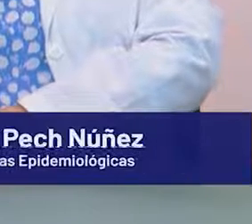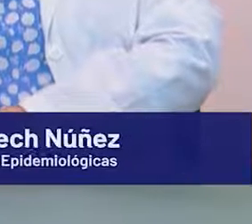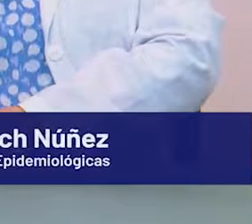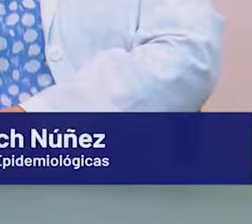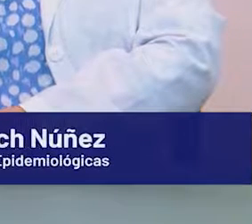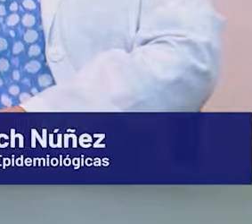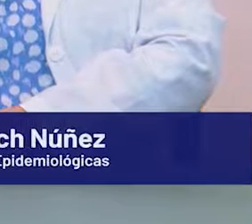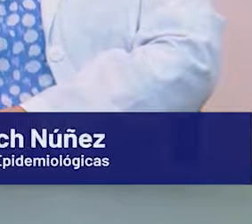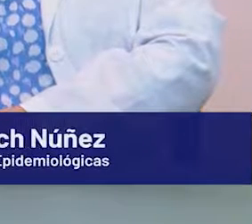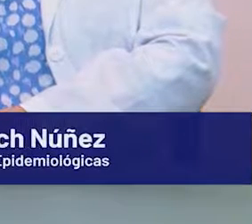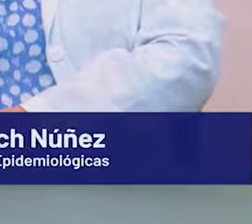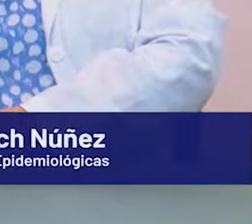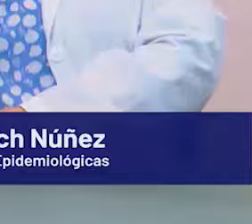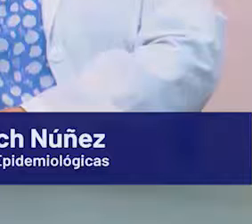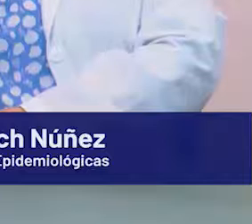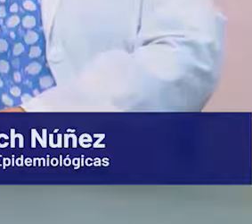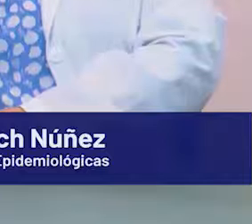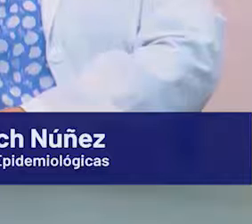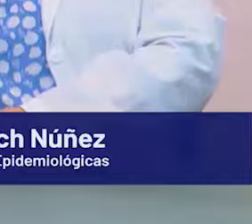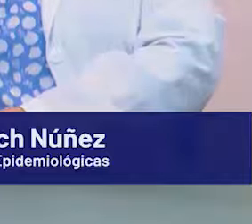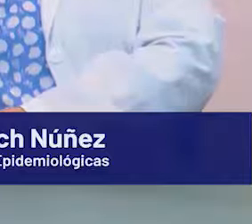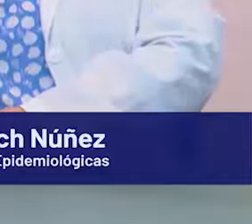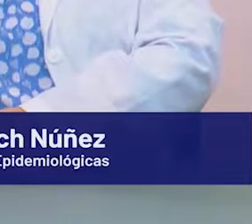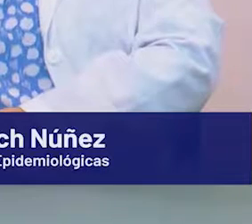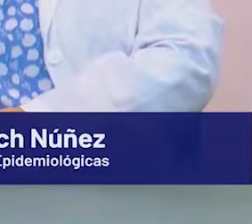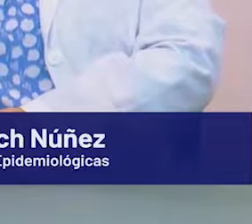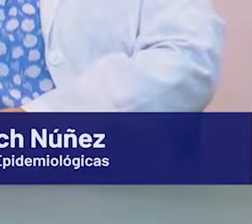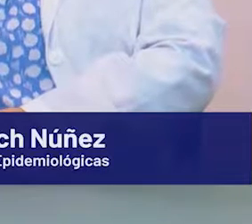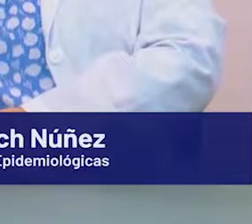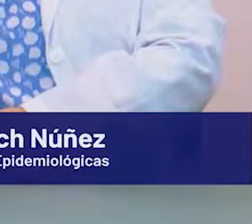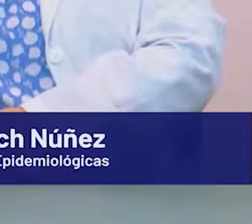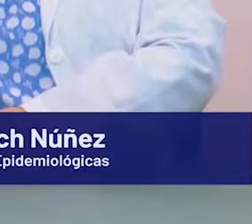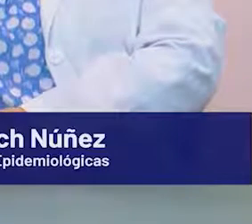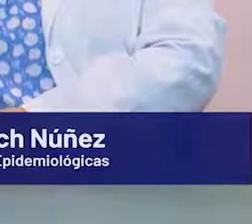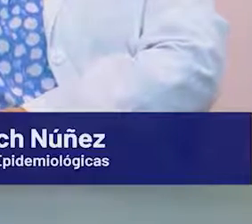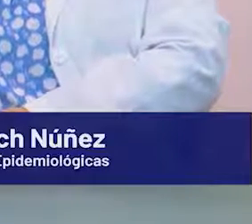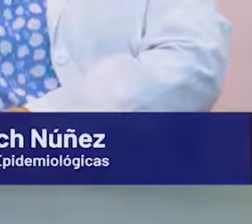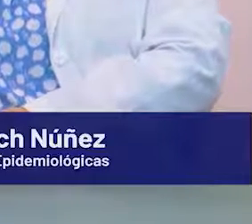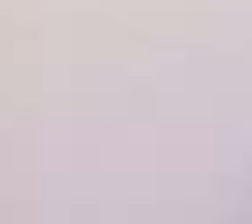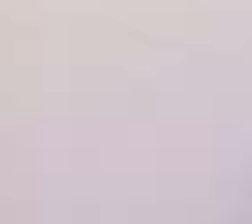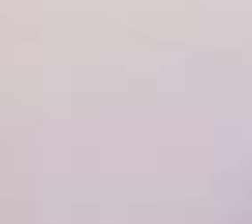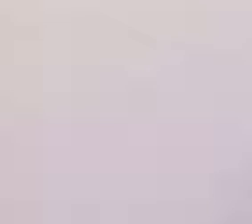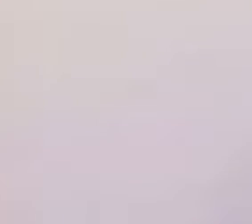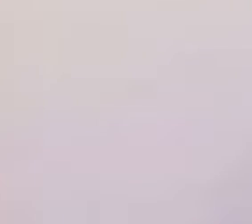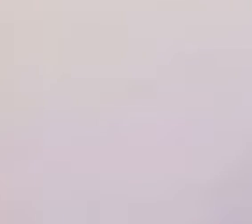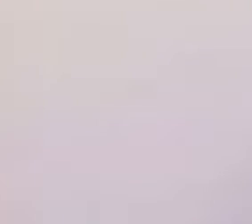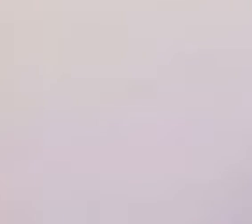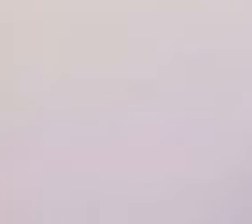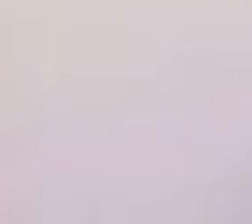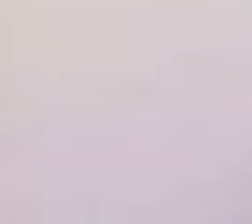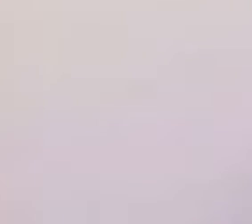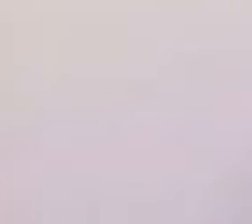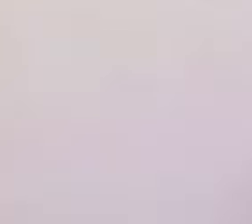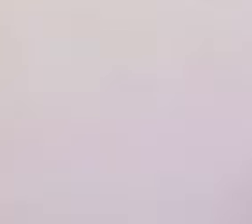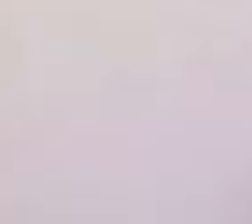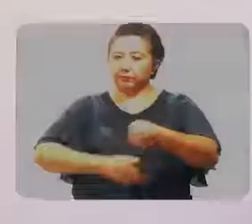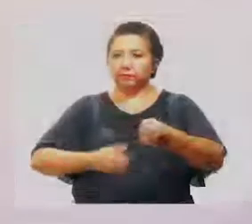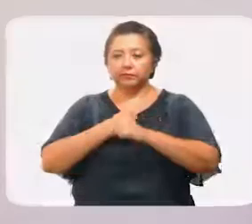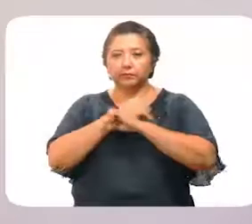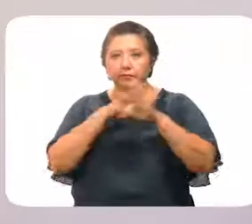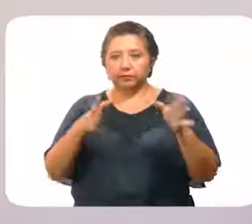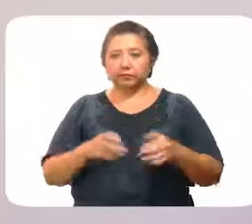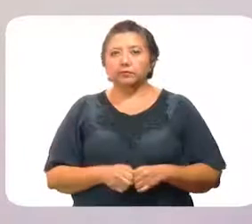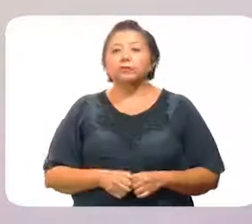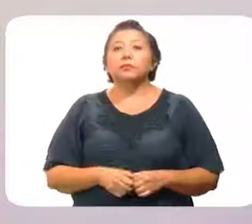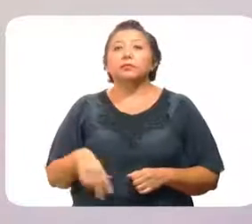Buenas tardes. En este momento haremos el reporte diario relacionado con el COVID-19. Doctora Anaí, por favor. Gracias, doctor. Buenas tardes. Este es el